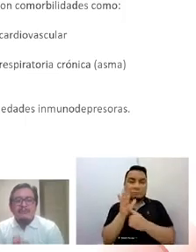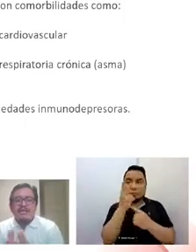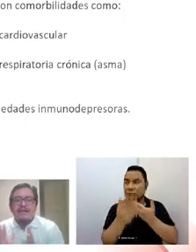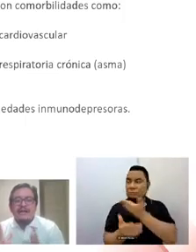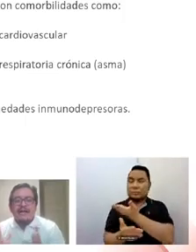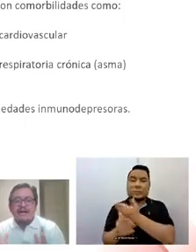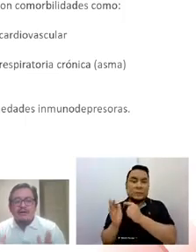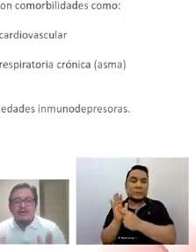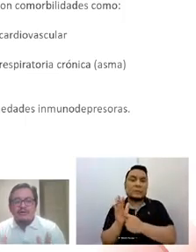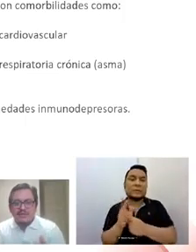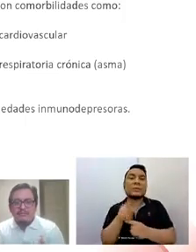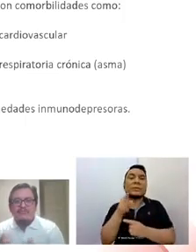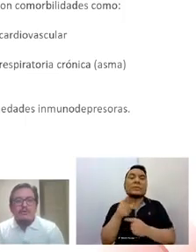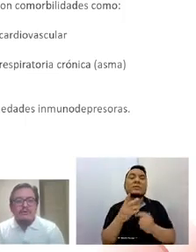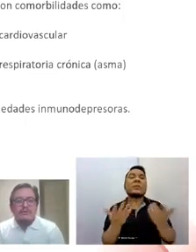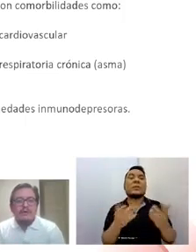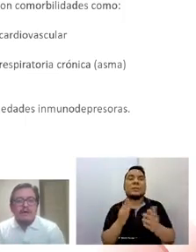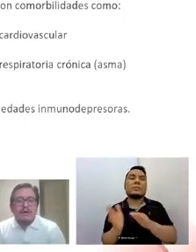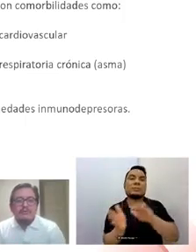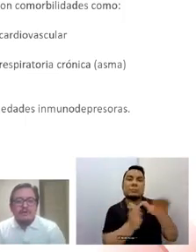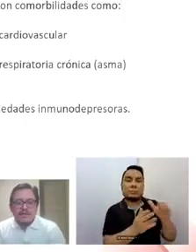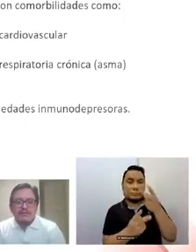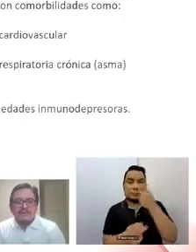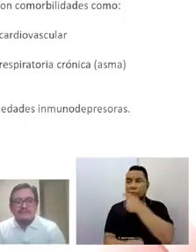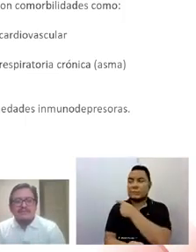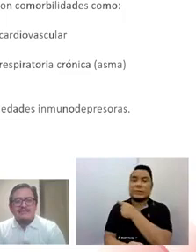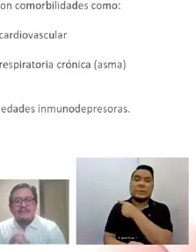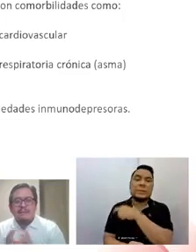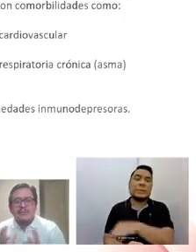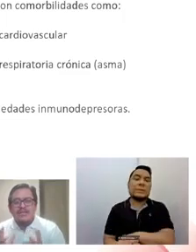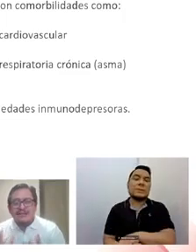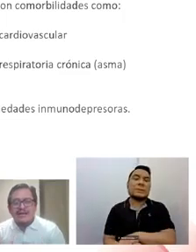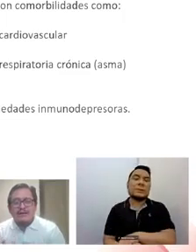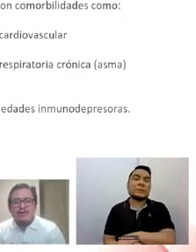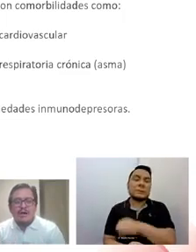y ampliamos el rango, siguiente por favor, un clic más. Si